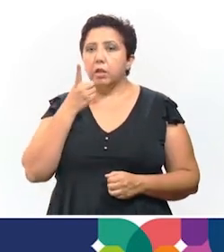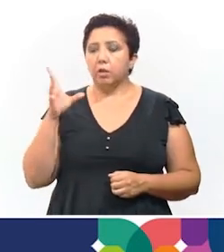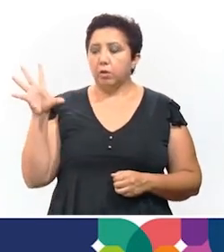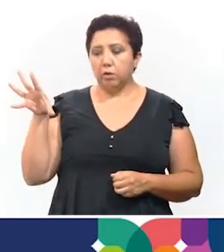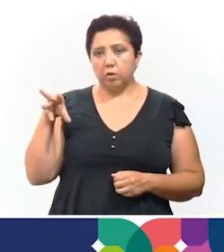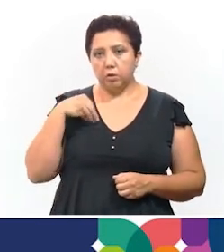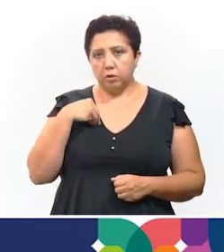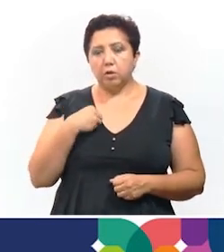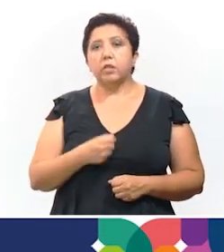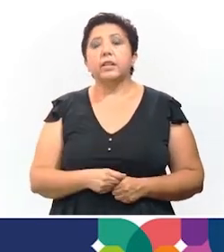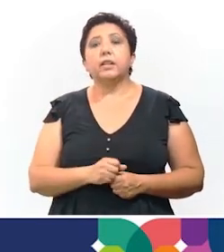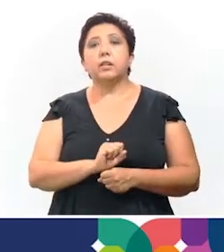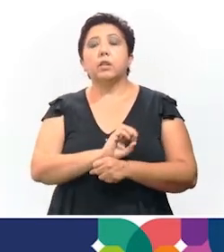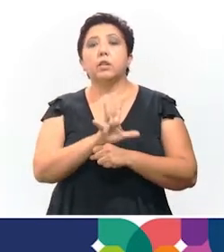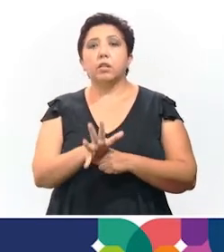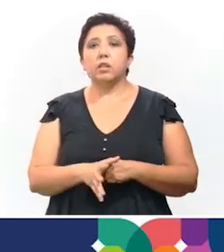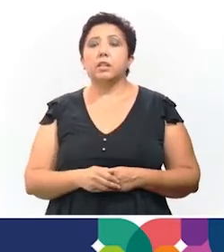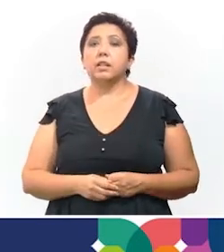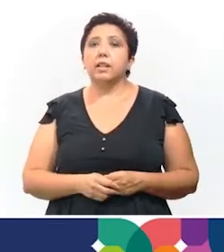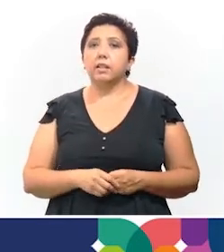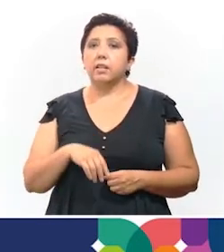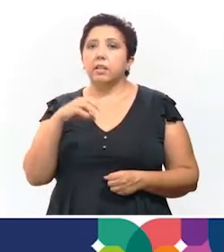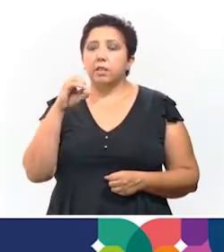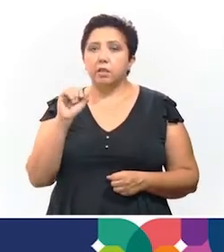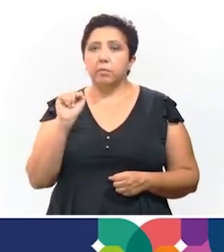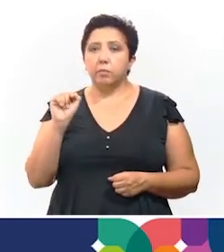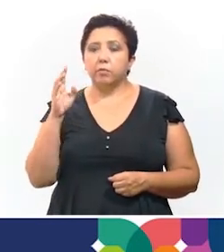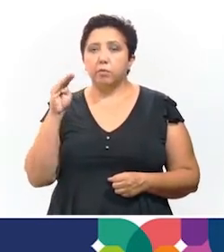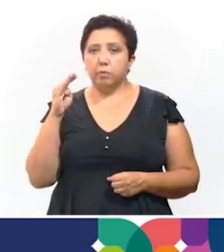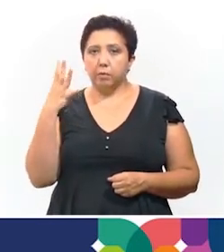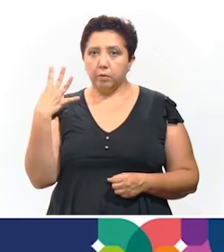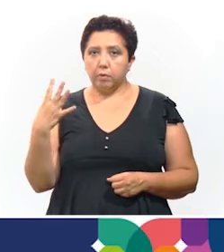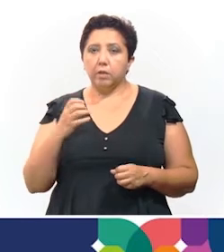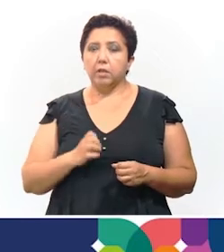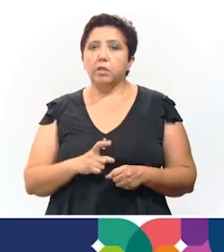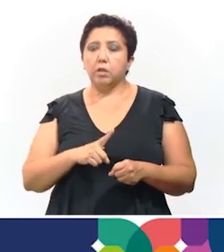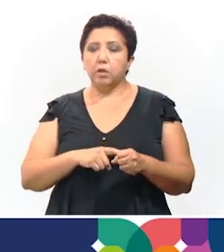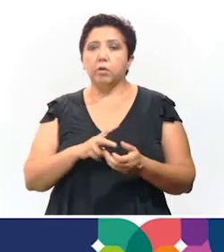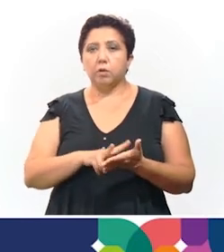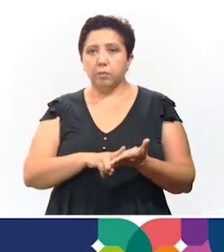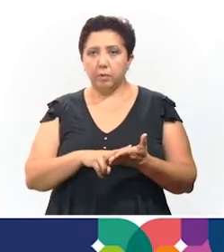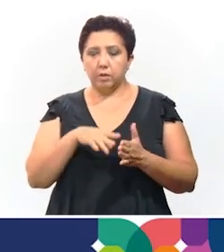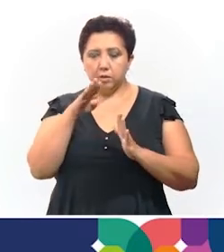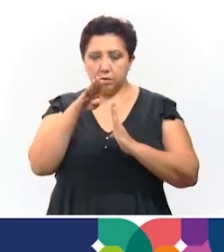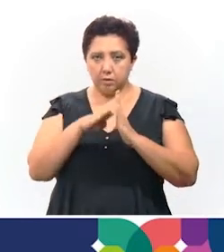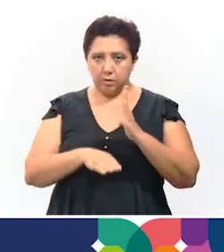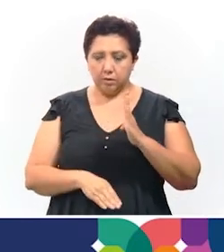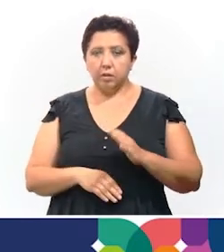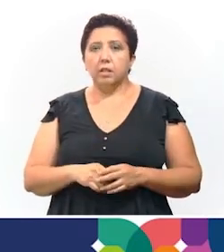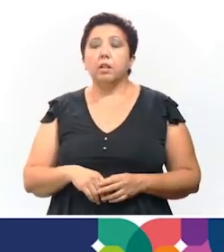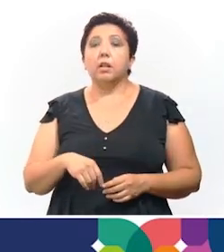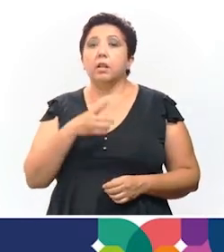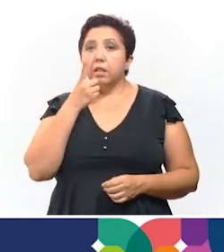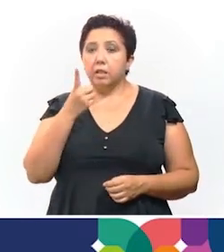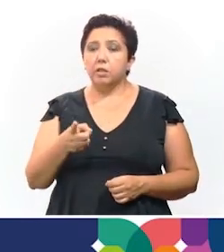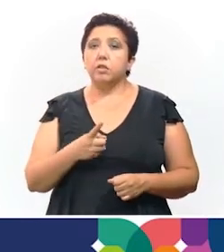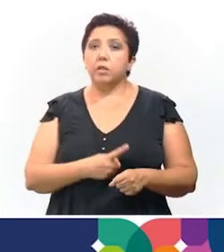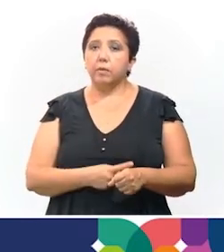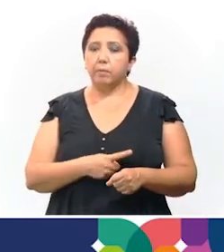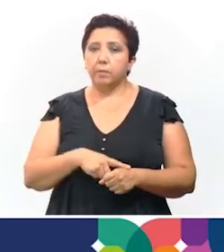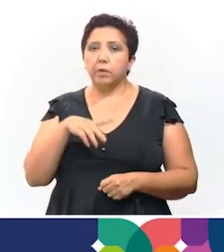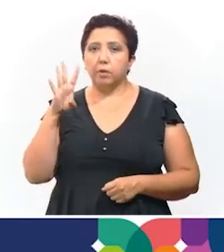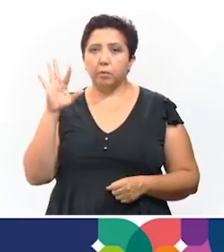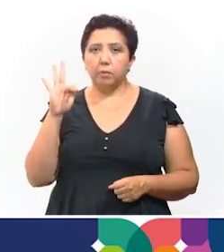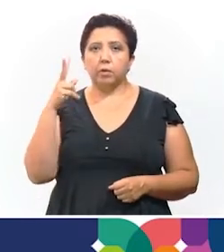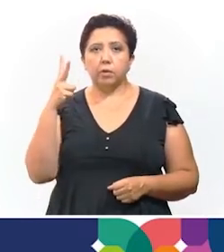de contagiosidad del coronavirus está en 0.94, está en color verde y en descenso. La positividad de los casos